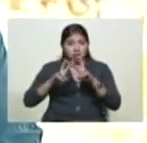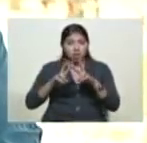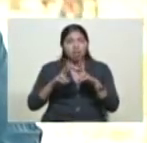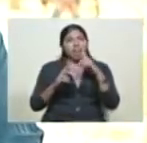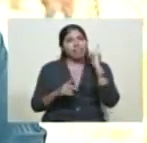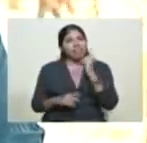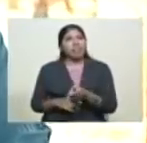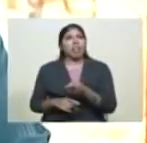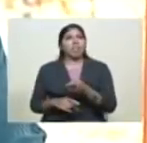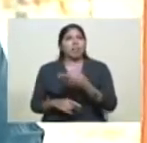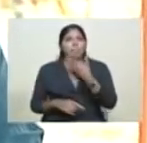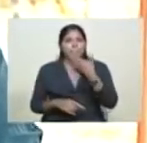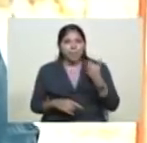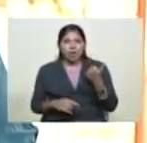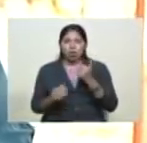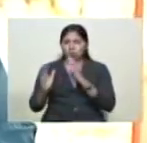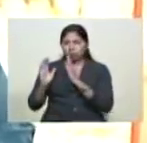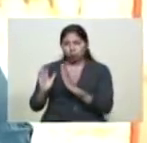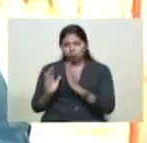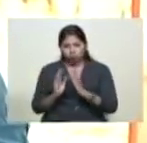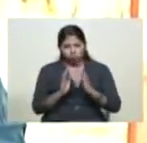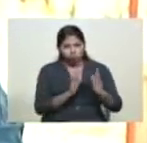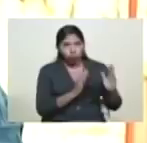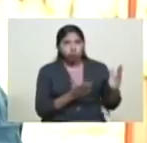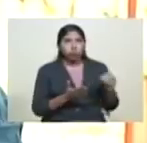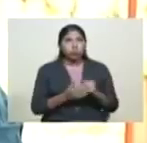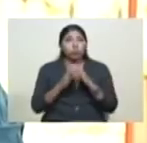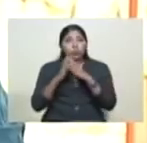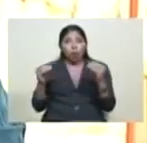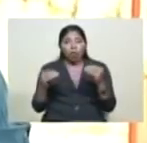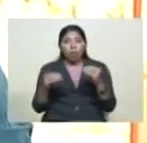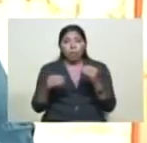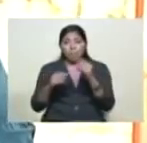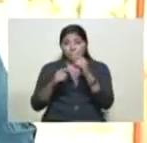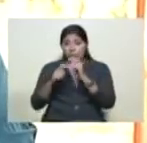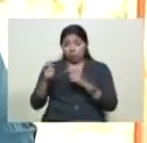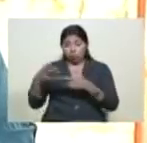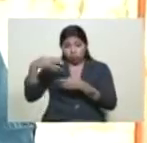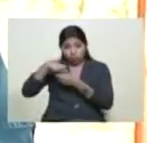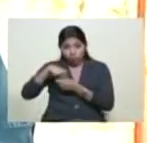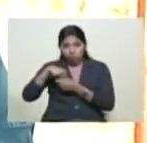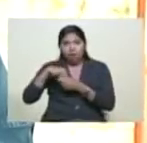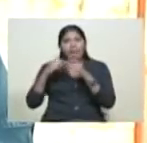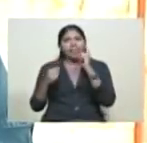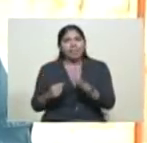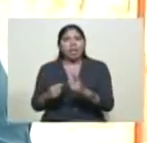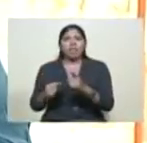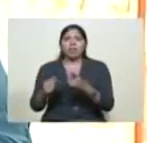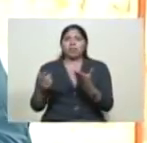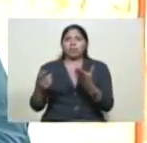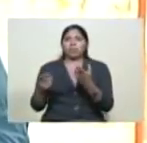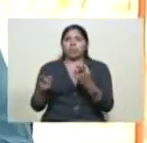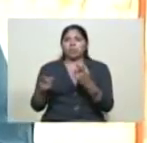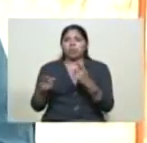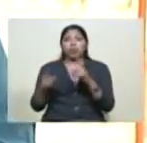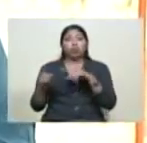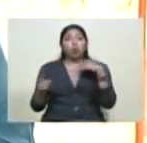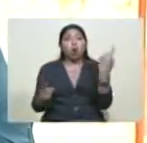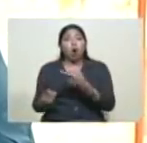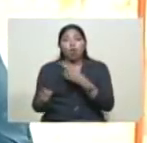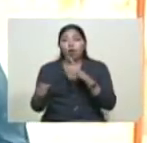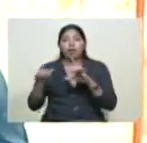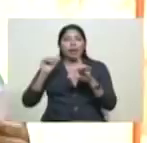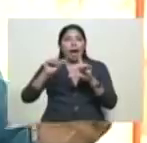estar mejor organizada. Los viviendos venezolanos deben estar conectados a través del carnet de la